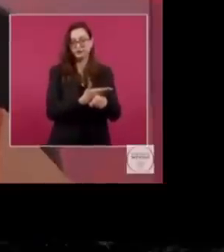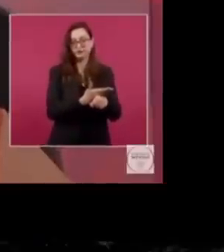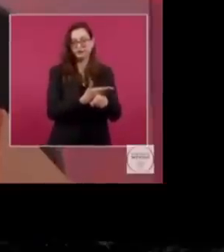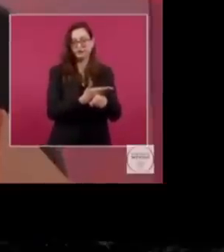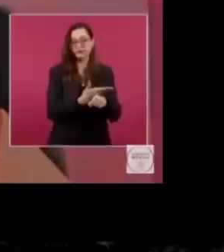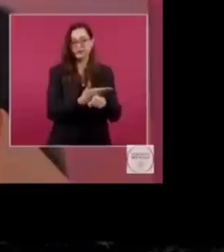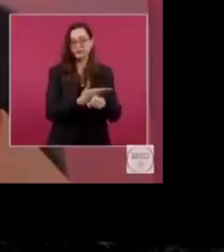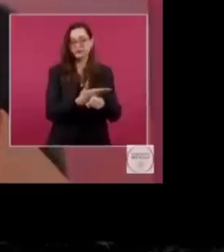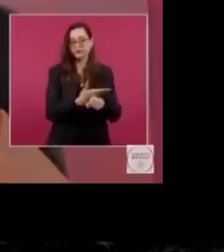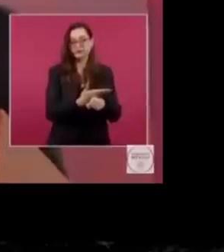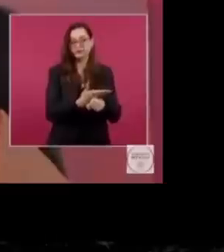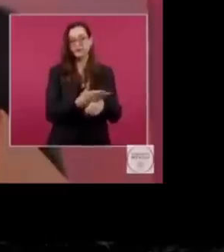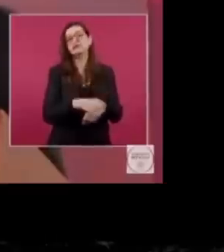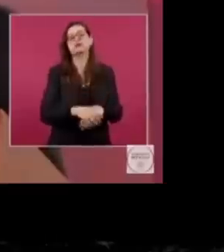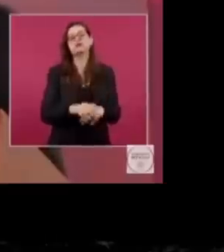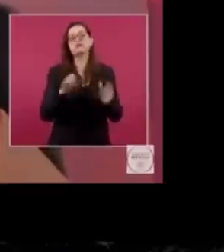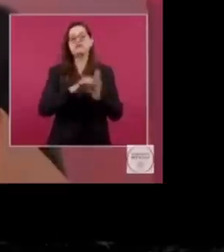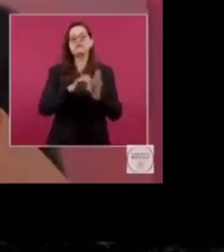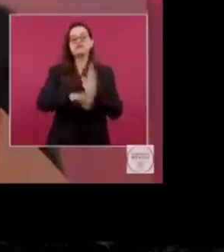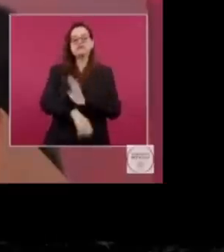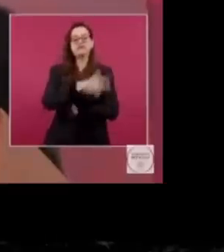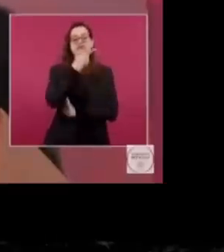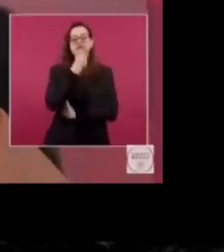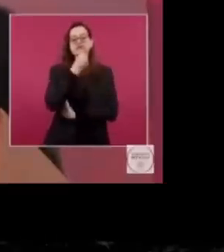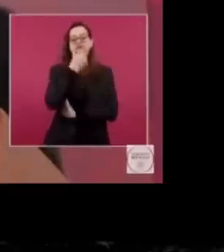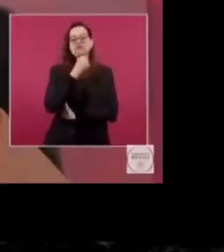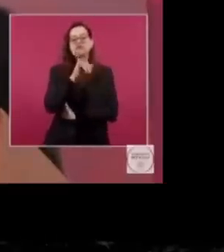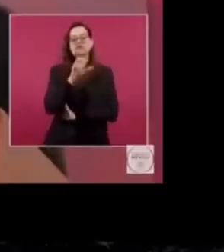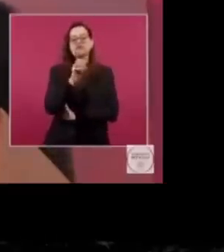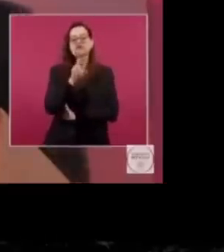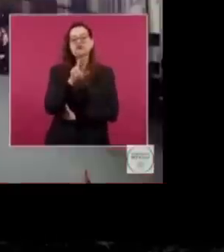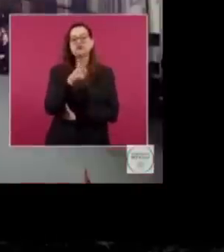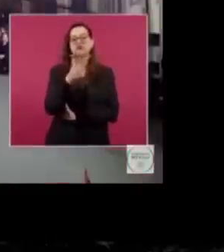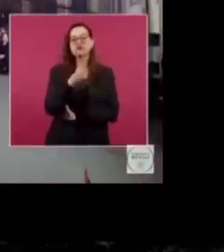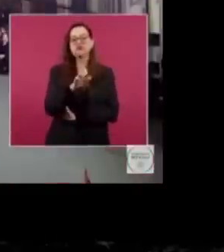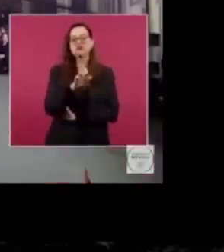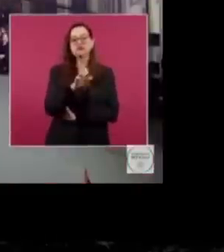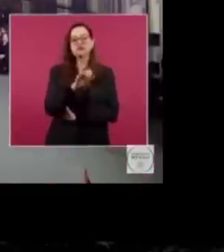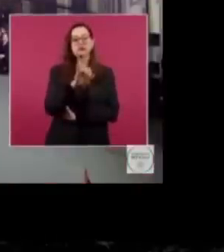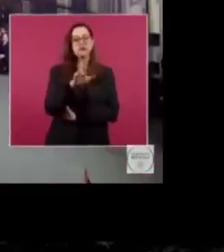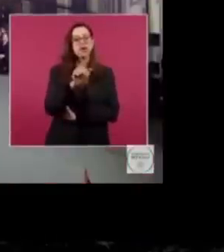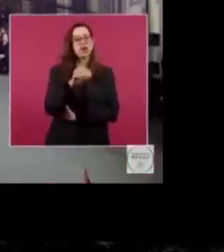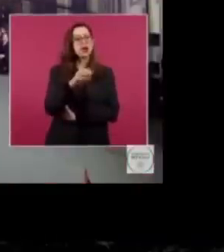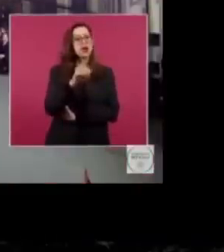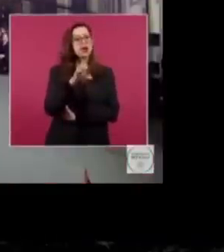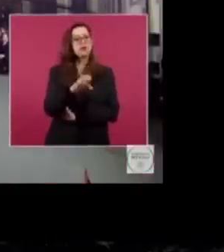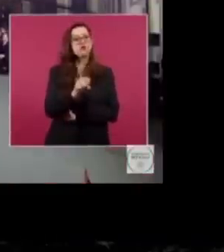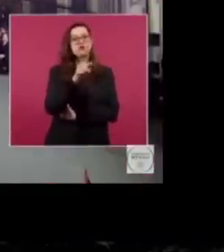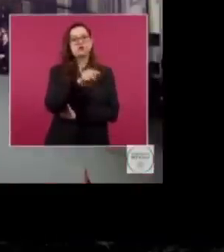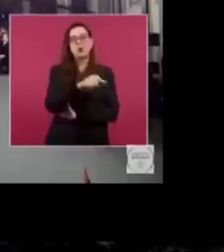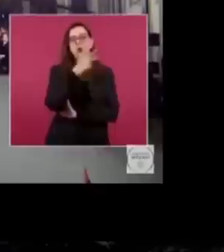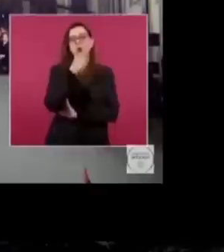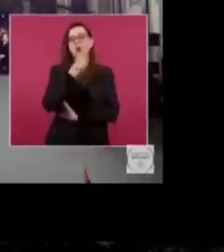¡Échale! Jorge Ramos, por ejemplo. También. Todos debe de también ganar